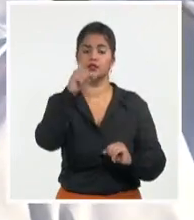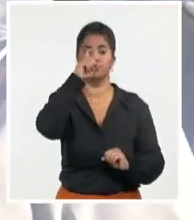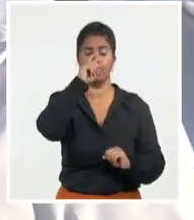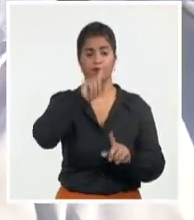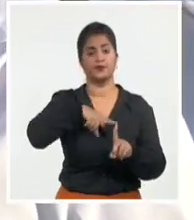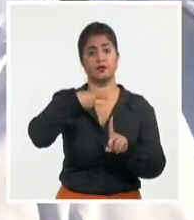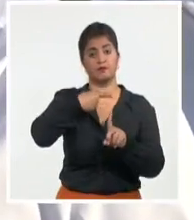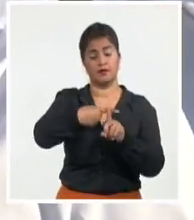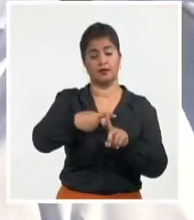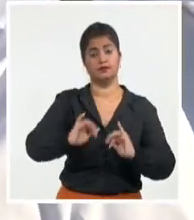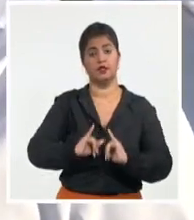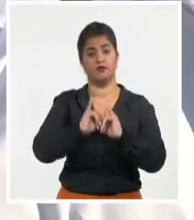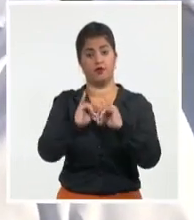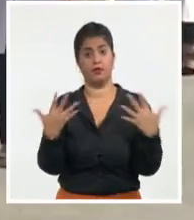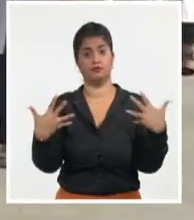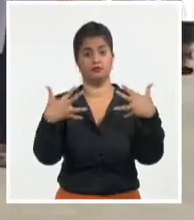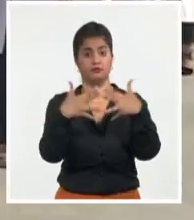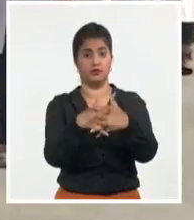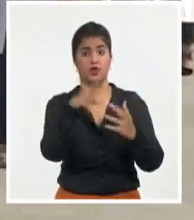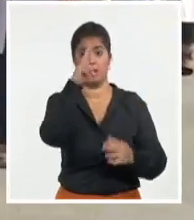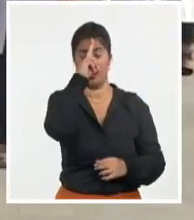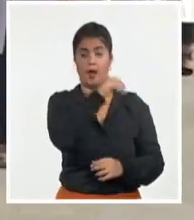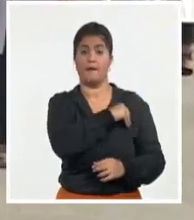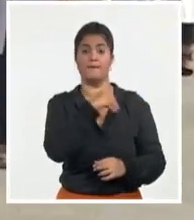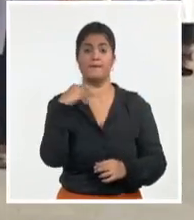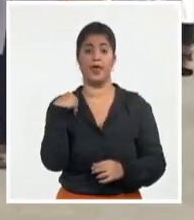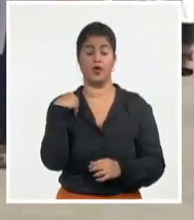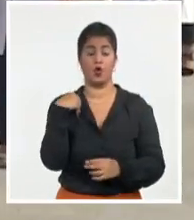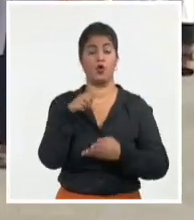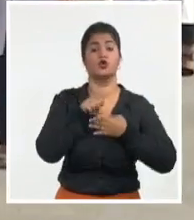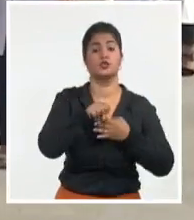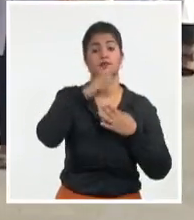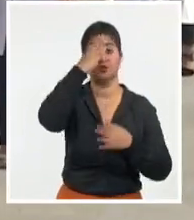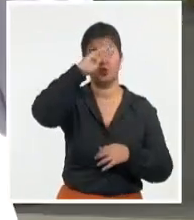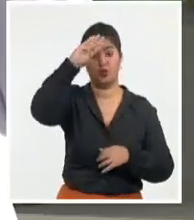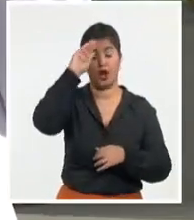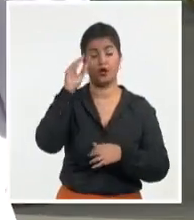colaboración médica cubana llegó a 41 países afectados por la pandemia de la COVID-19.